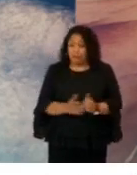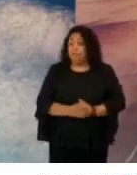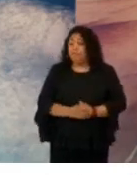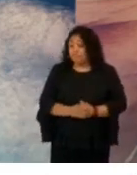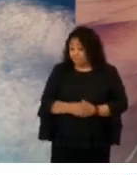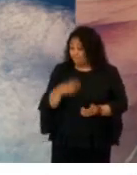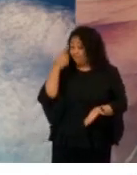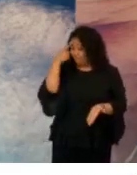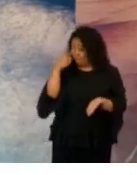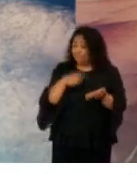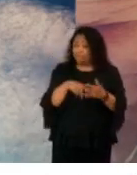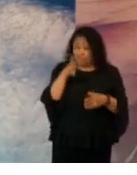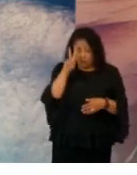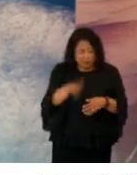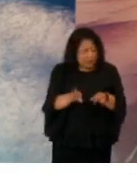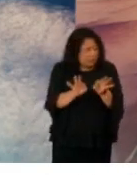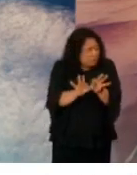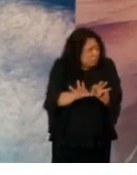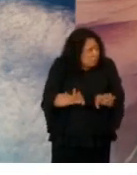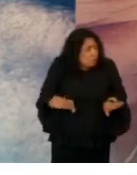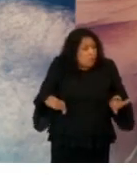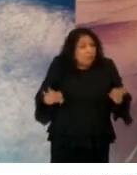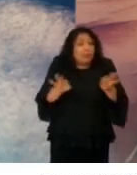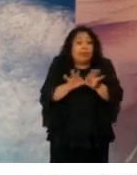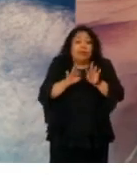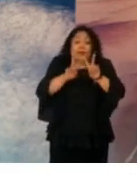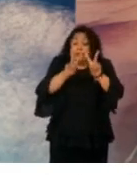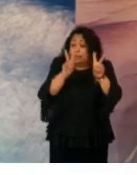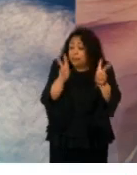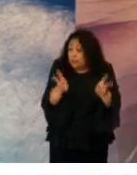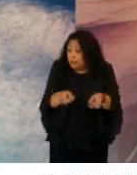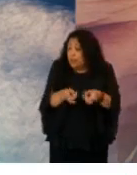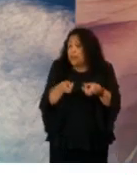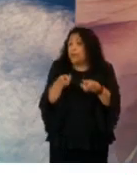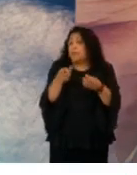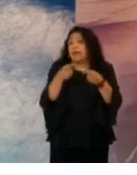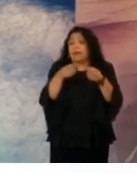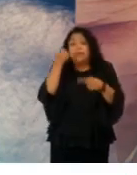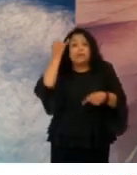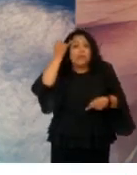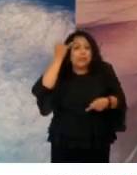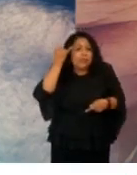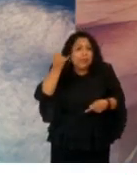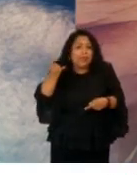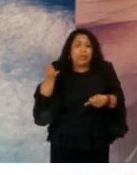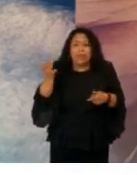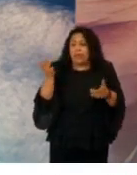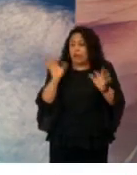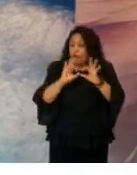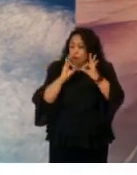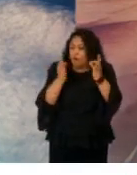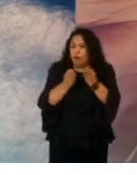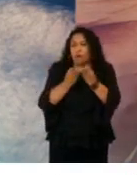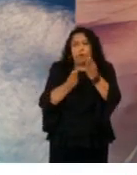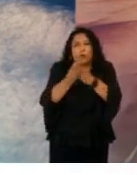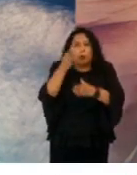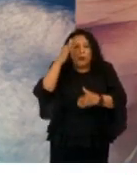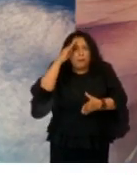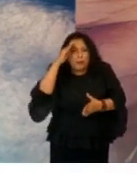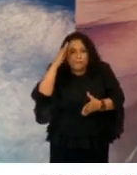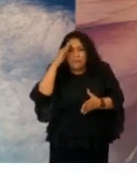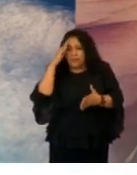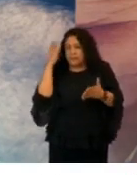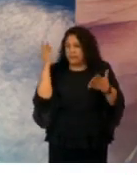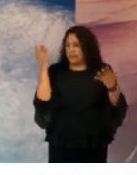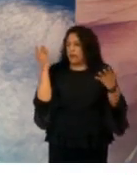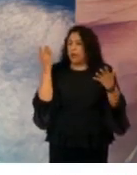creo que es tremendamente fundamental, si vamos a hablar de nuevo, de todas estas ideas de nueva forma de pensar, de oferta y demanda, de